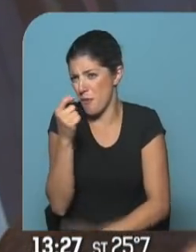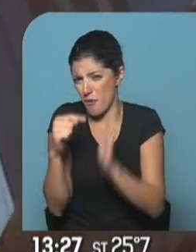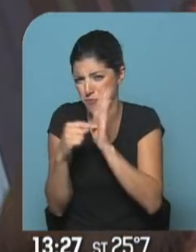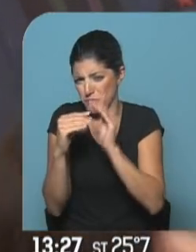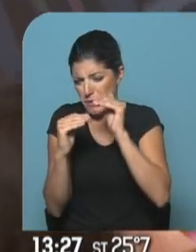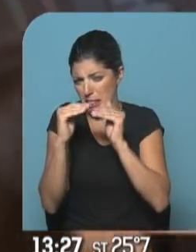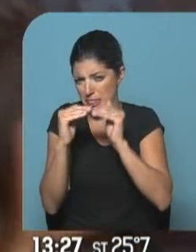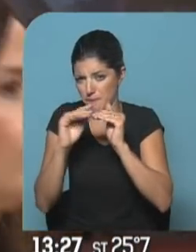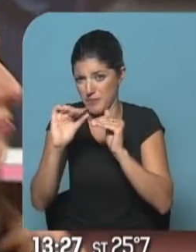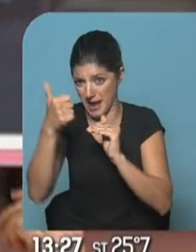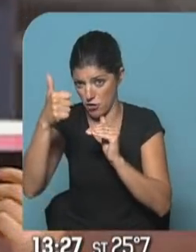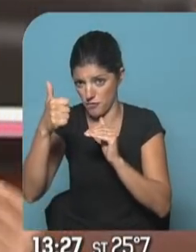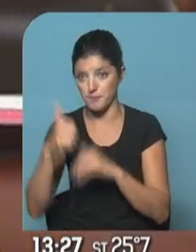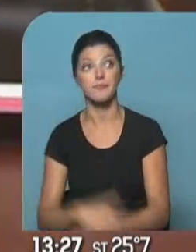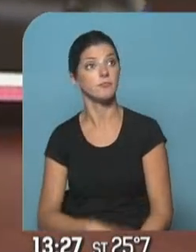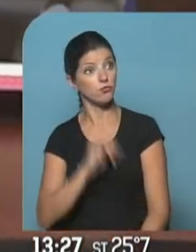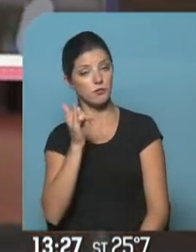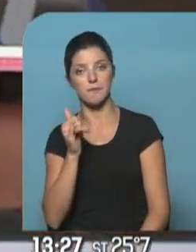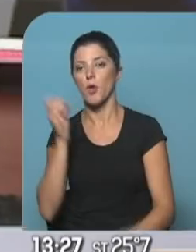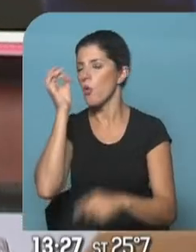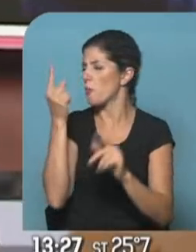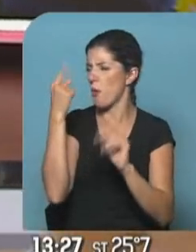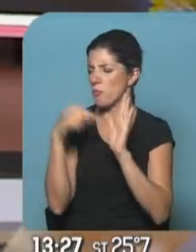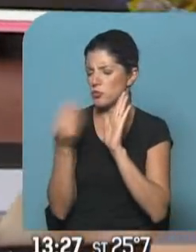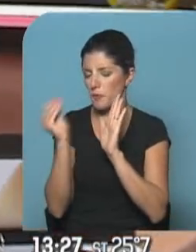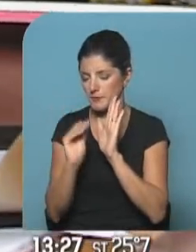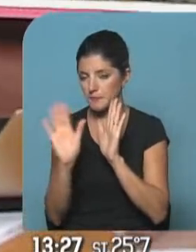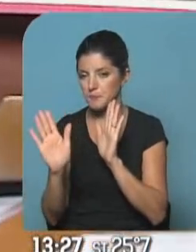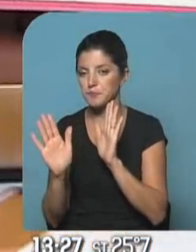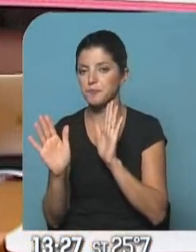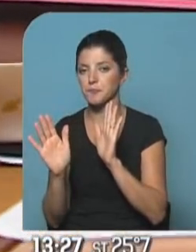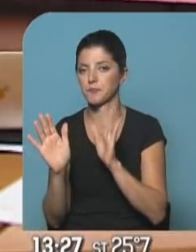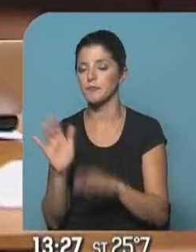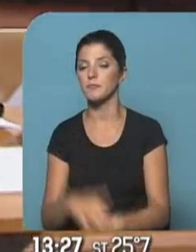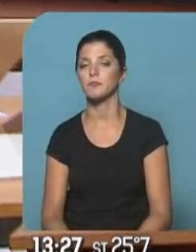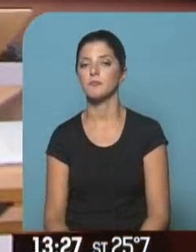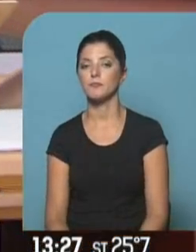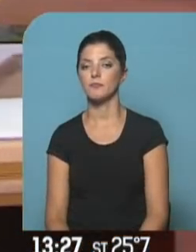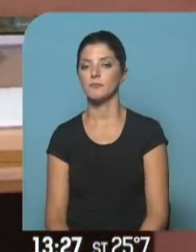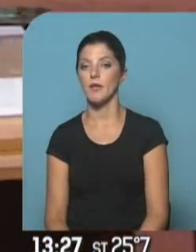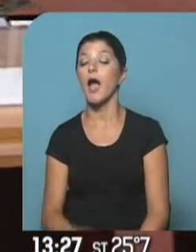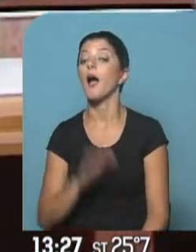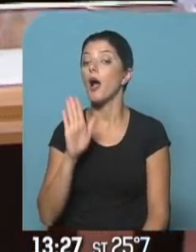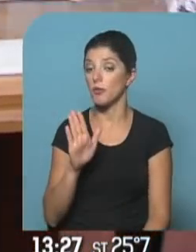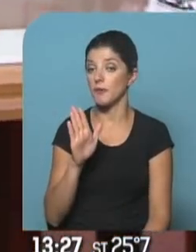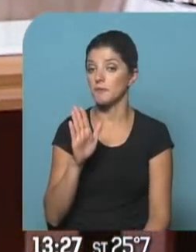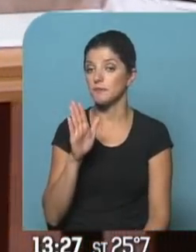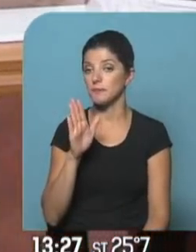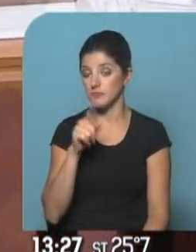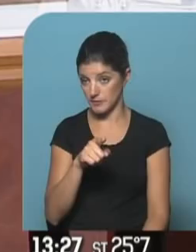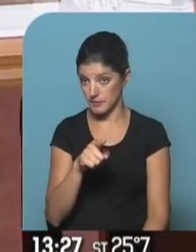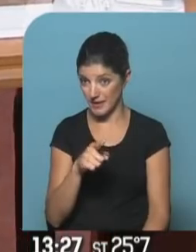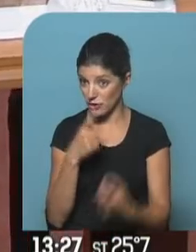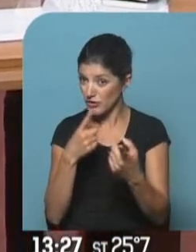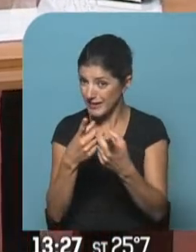y le ganó en una semana especial, es cierto. Déjame completar un punto simplemente. El tema es si Bolivia tiene efectivamente esa